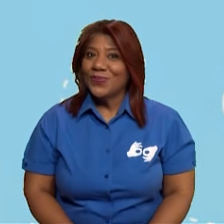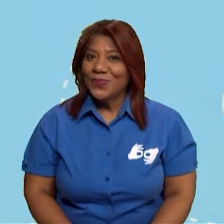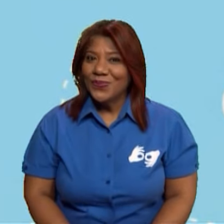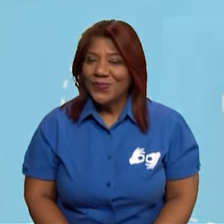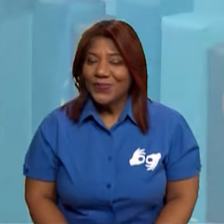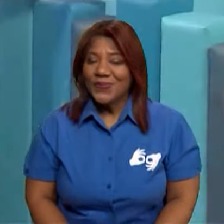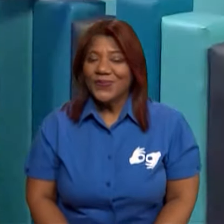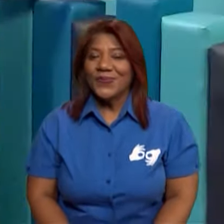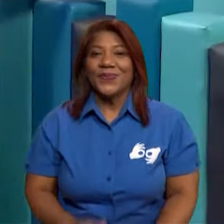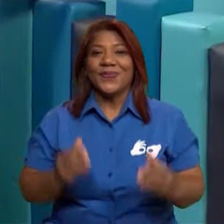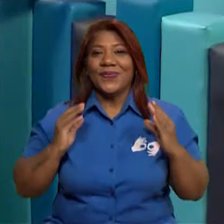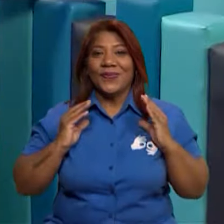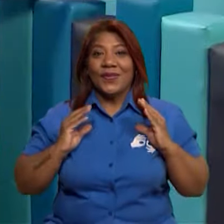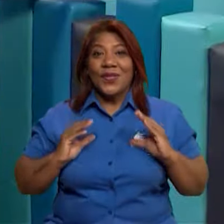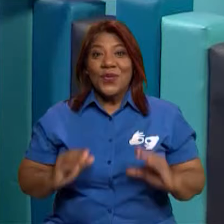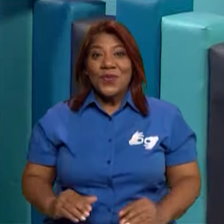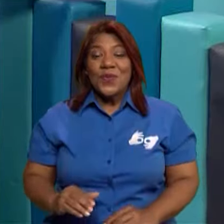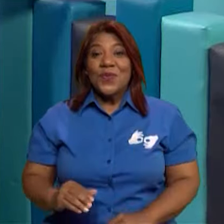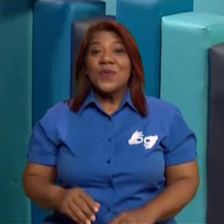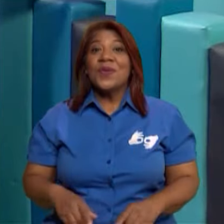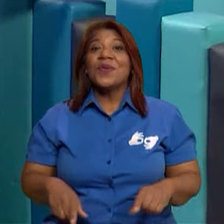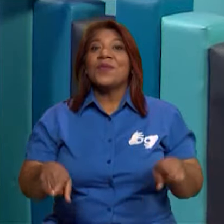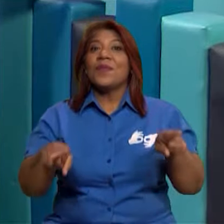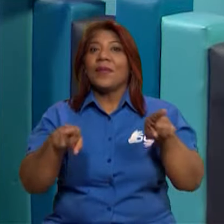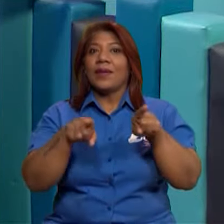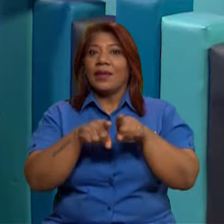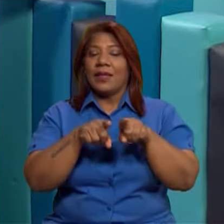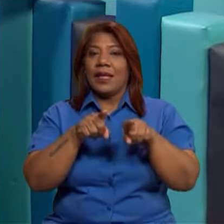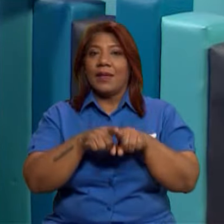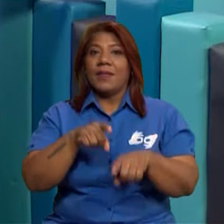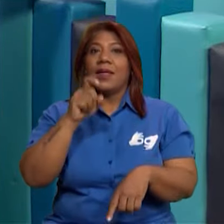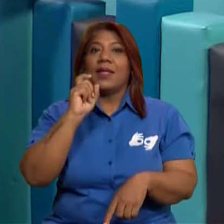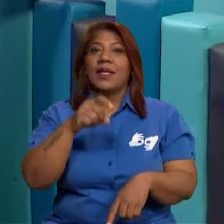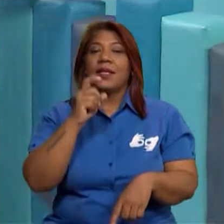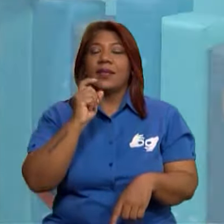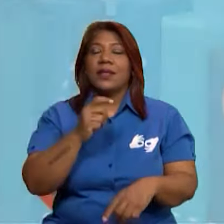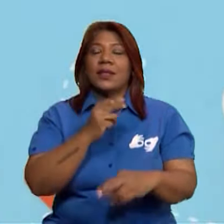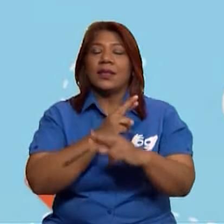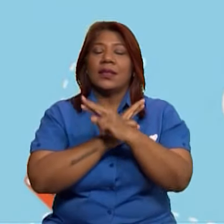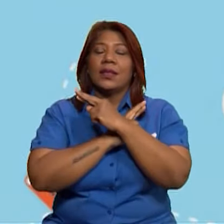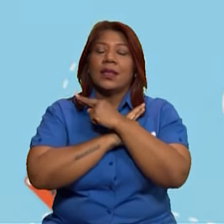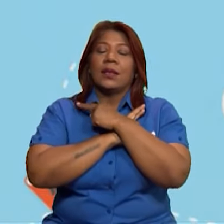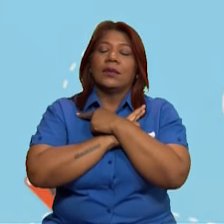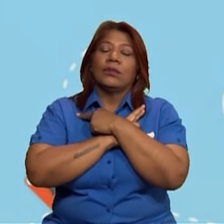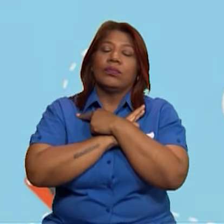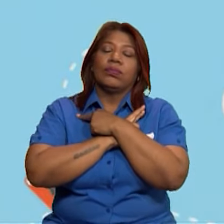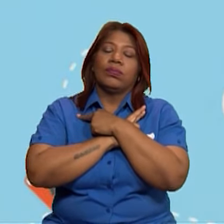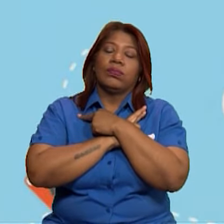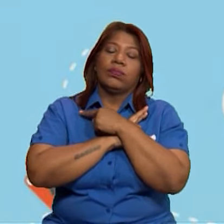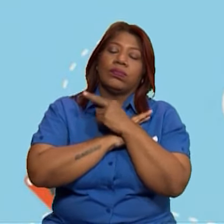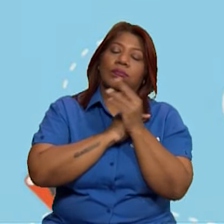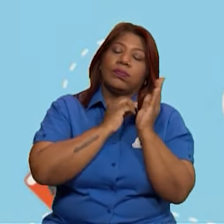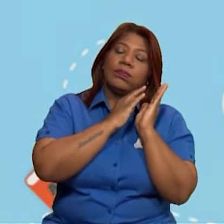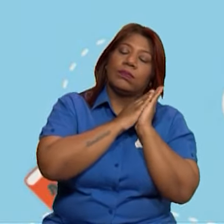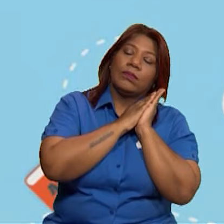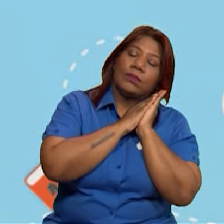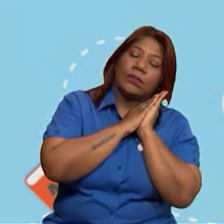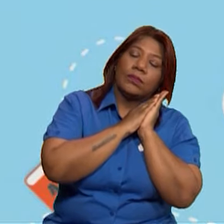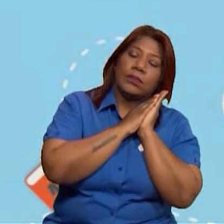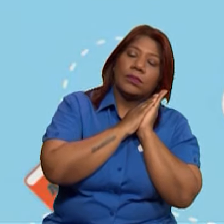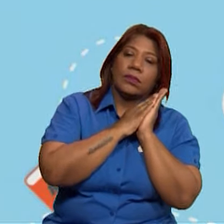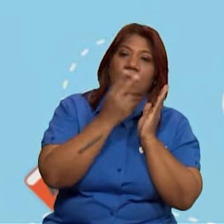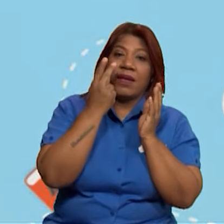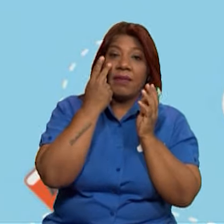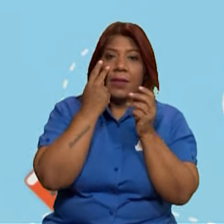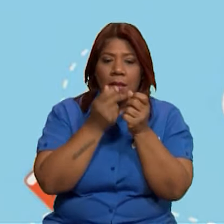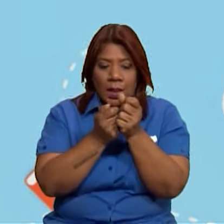necesita también descansar. Hay muchos niños que se están acostando tarde. No te debes acostar